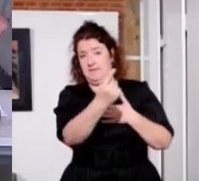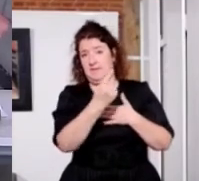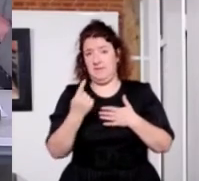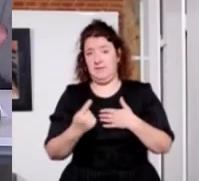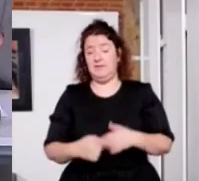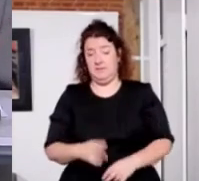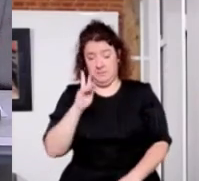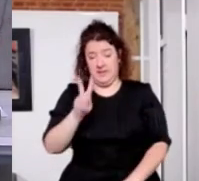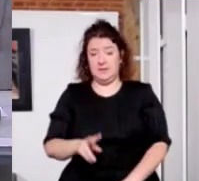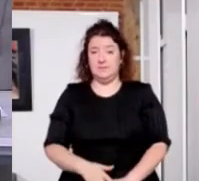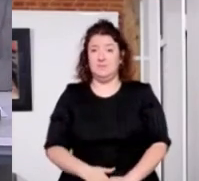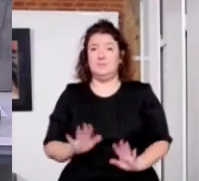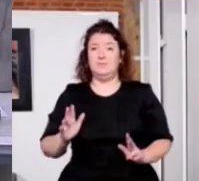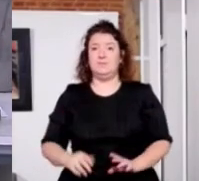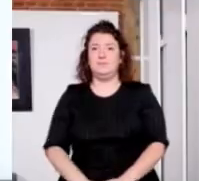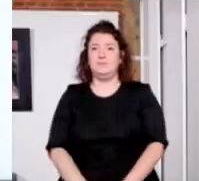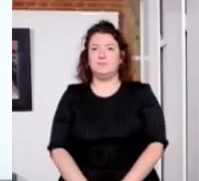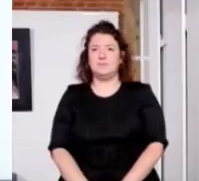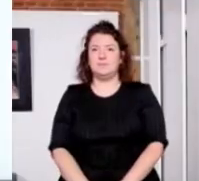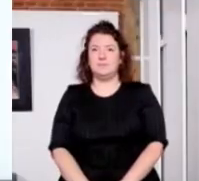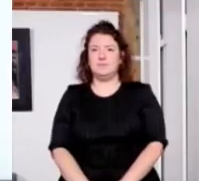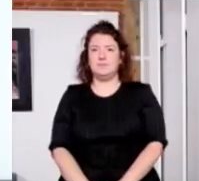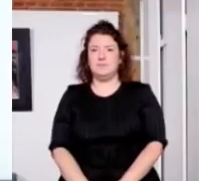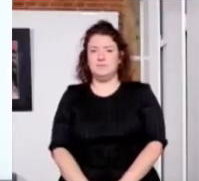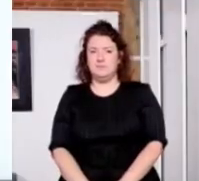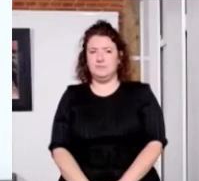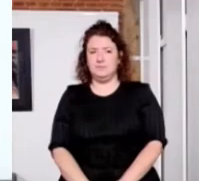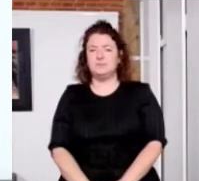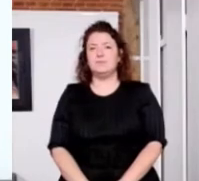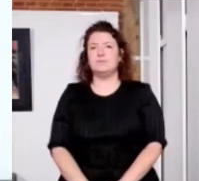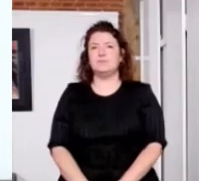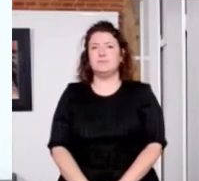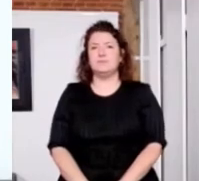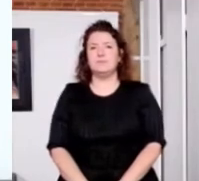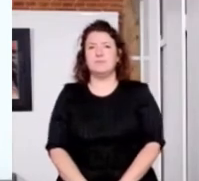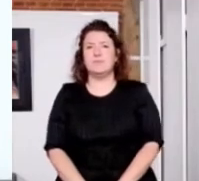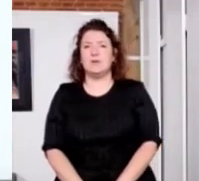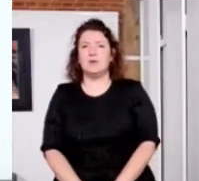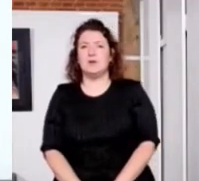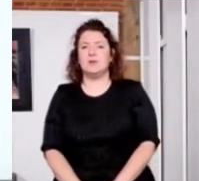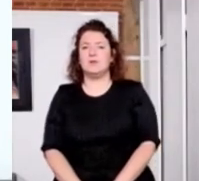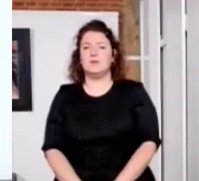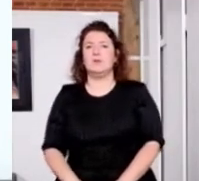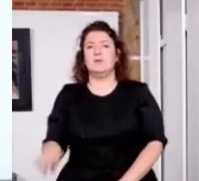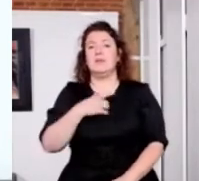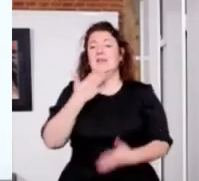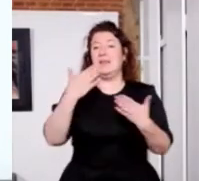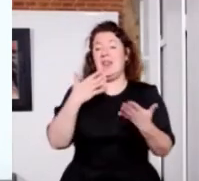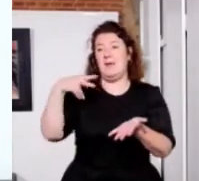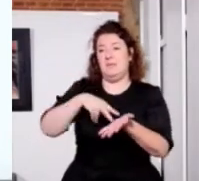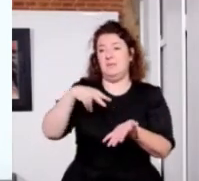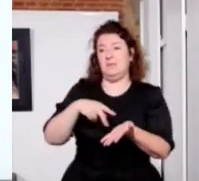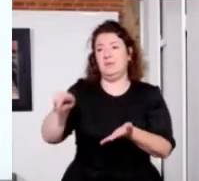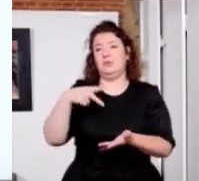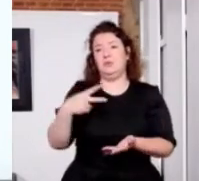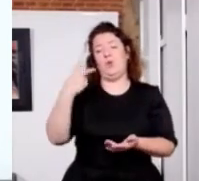Buenos días, Luciano, Rafael, todas las personas presentes, las conectadas. En primer lugar, quería excusar la presencia del subdirector